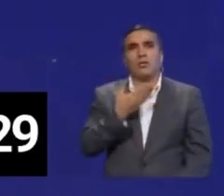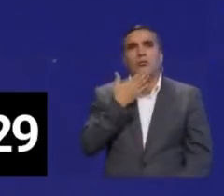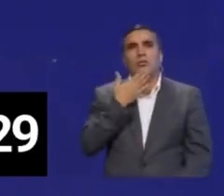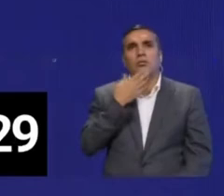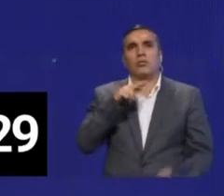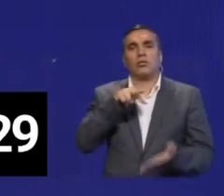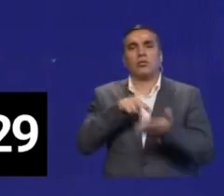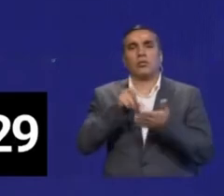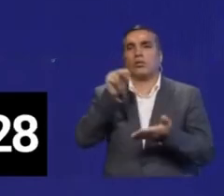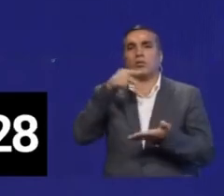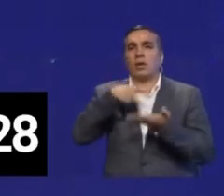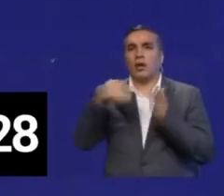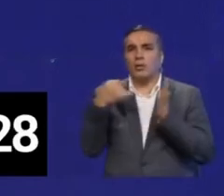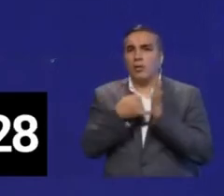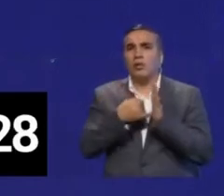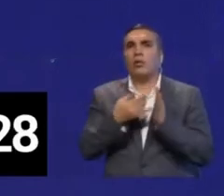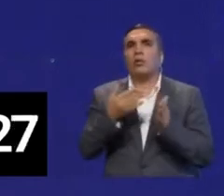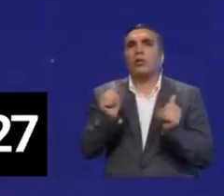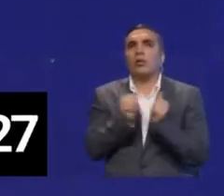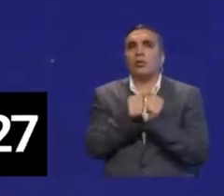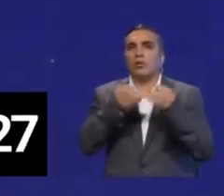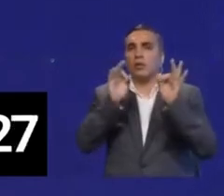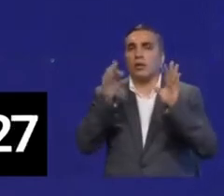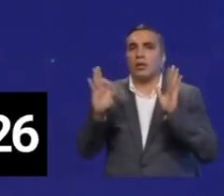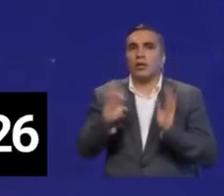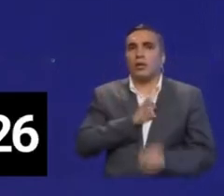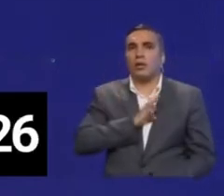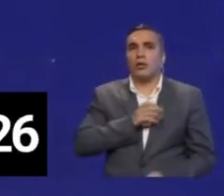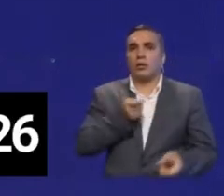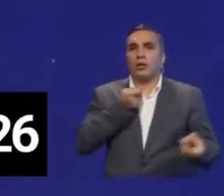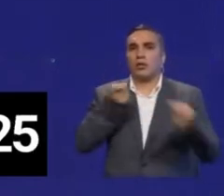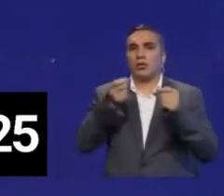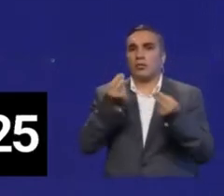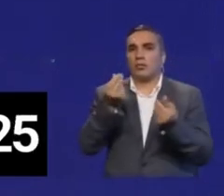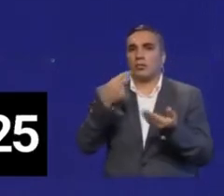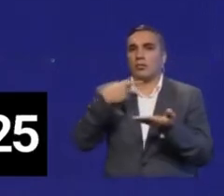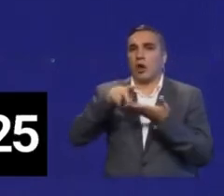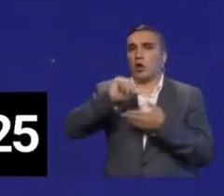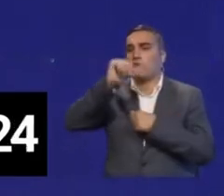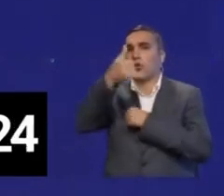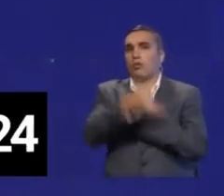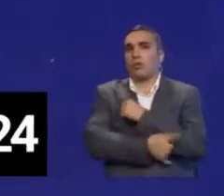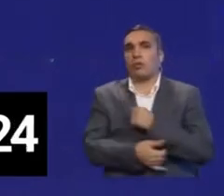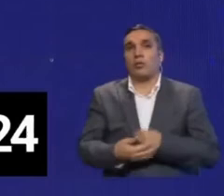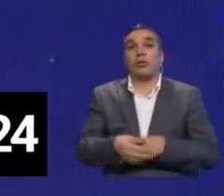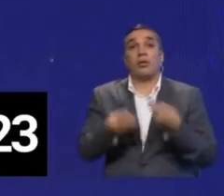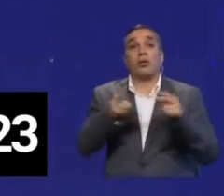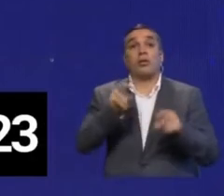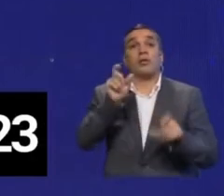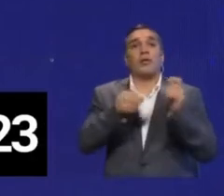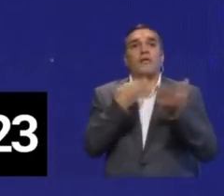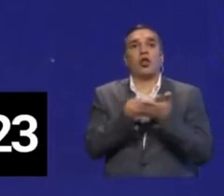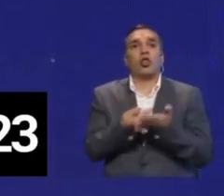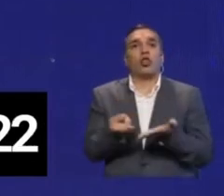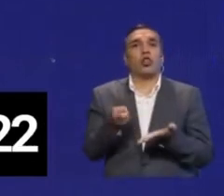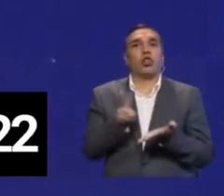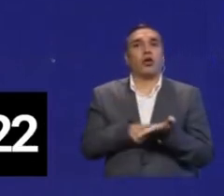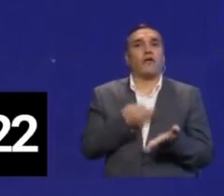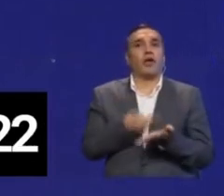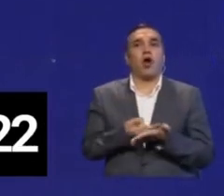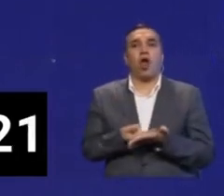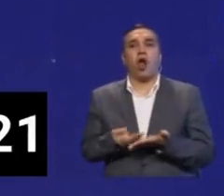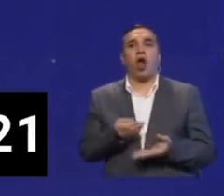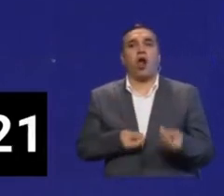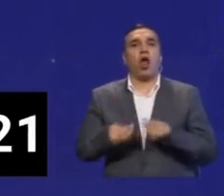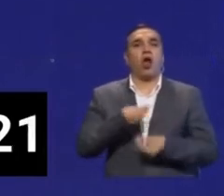brecha de evasión tributaria? Con medidas técnicas, control a precios de transferencia, evitar la subfacturación y